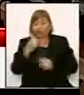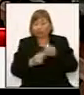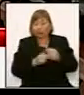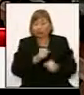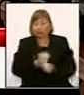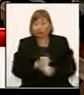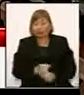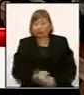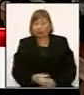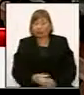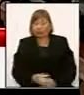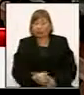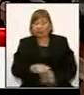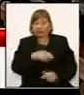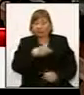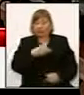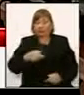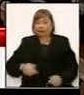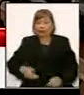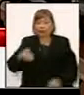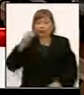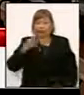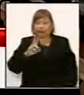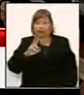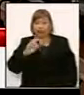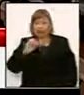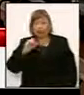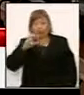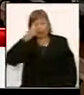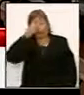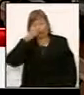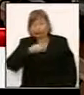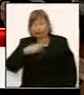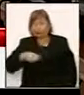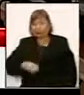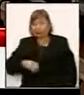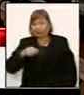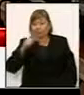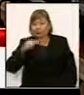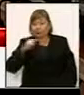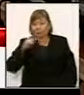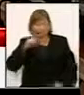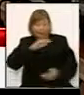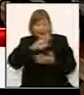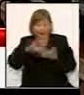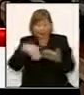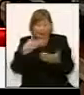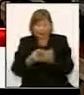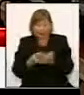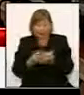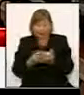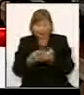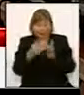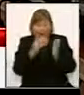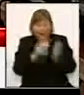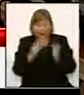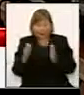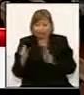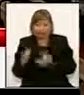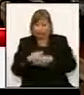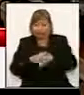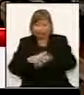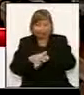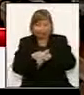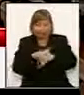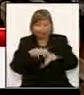incluso el presidente, Martín Vizcarra. Entonces, parece que todo ya estaba maniatado.